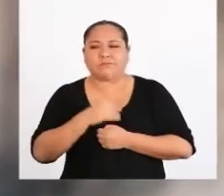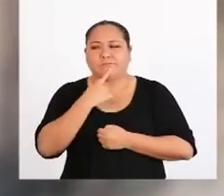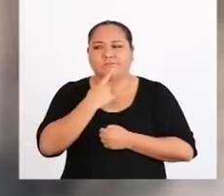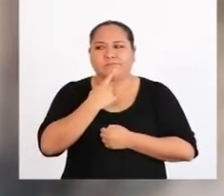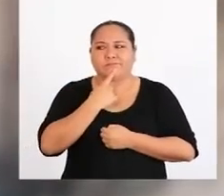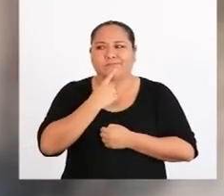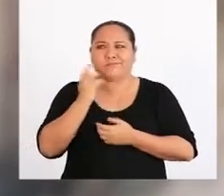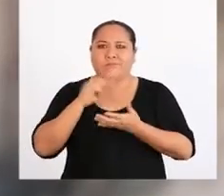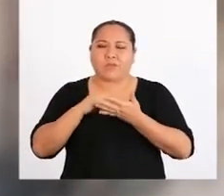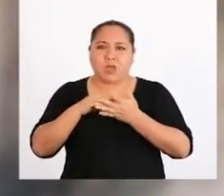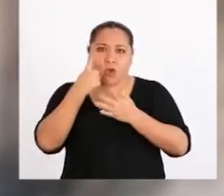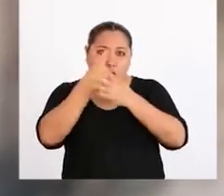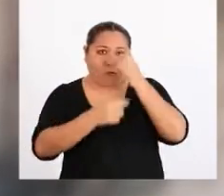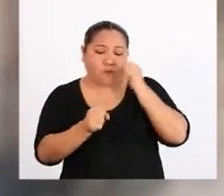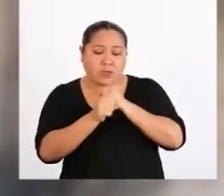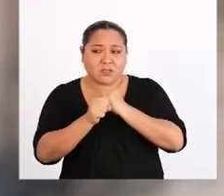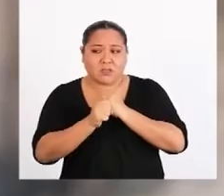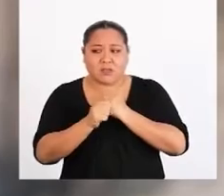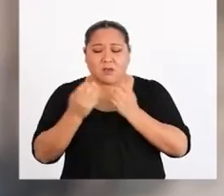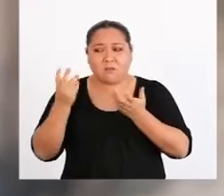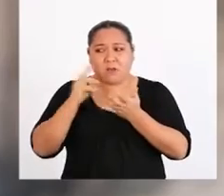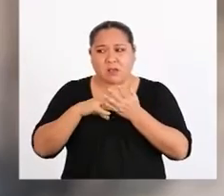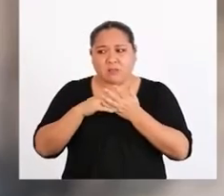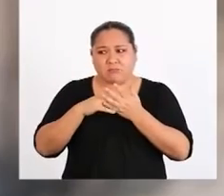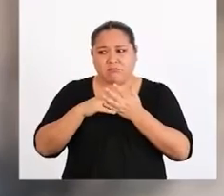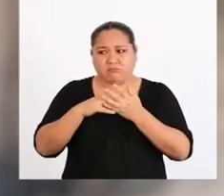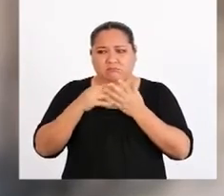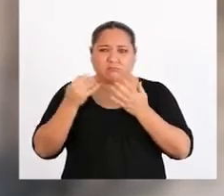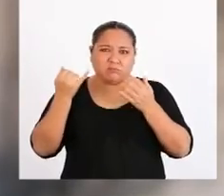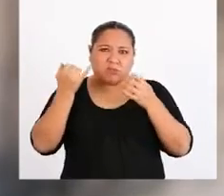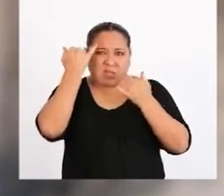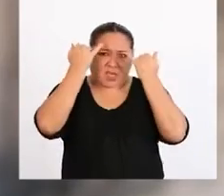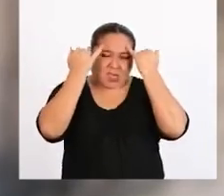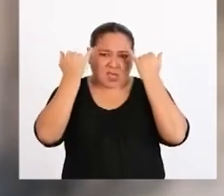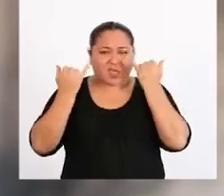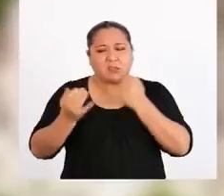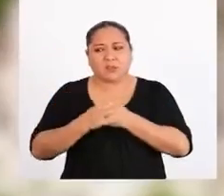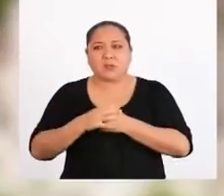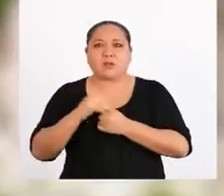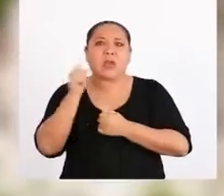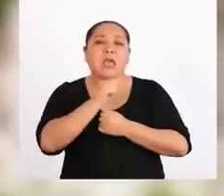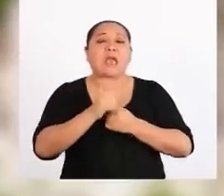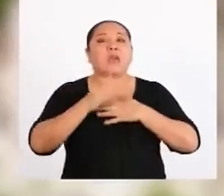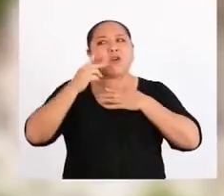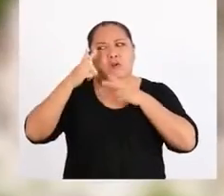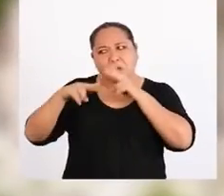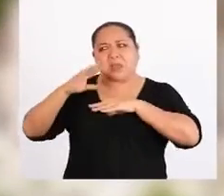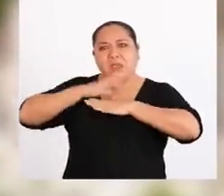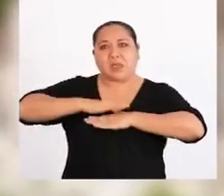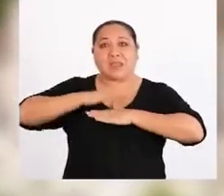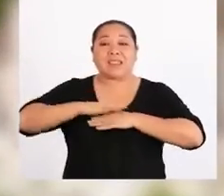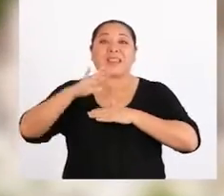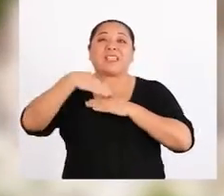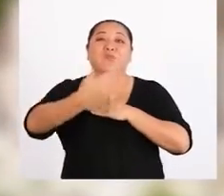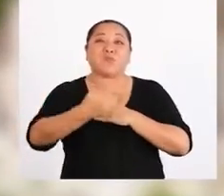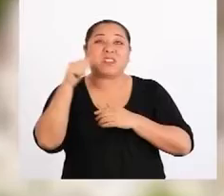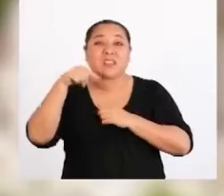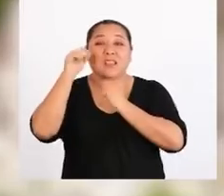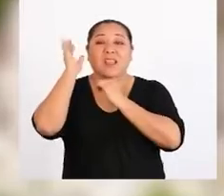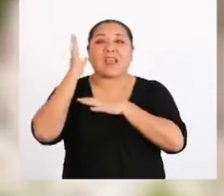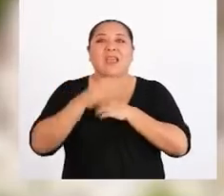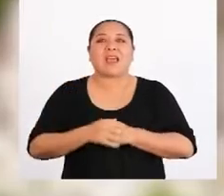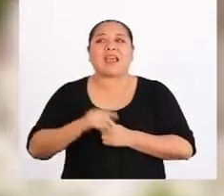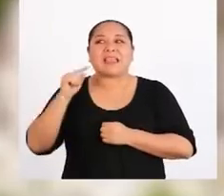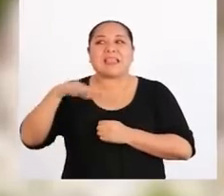Pues más seguridad, mayor elocuencia y en general lo vi más tranquilo. Luego de este discurso, Demóstenes